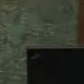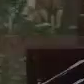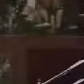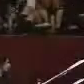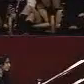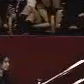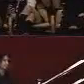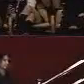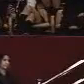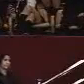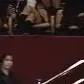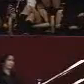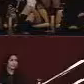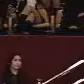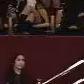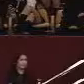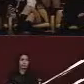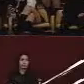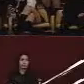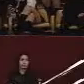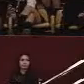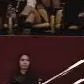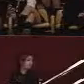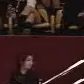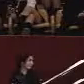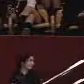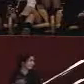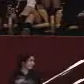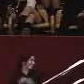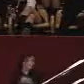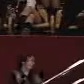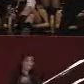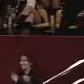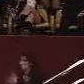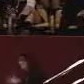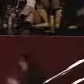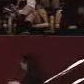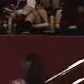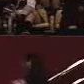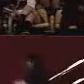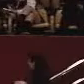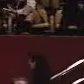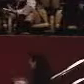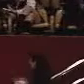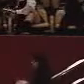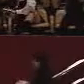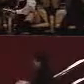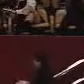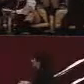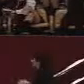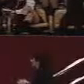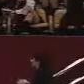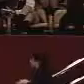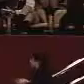la diputada Maya Fernández. Bienvenidos a la Cámara de Diputados.